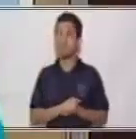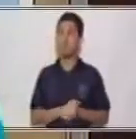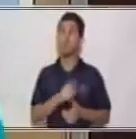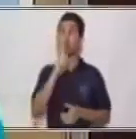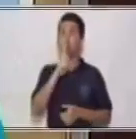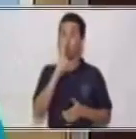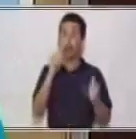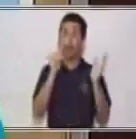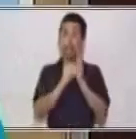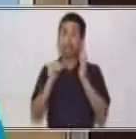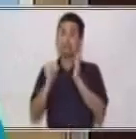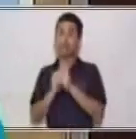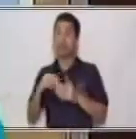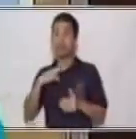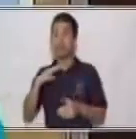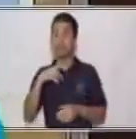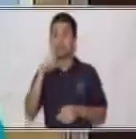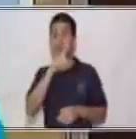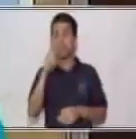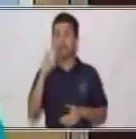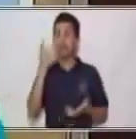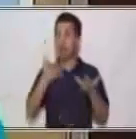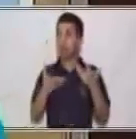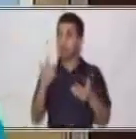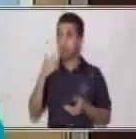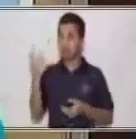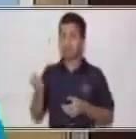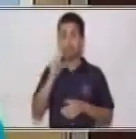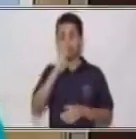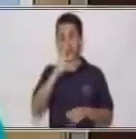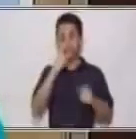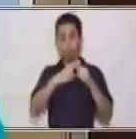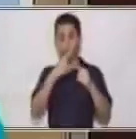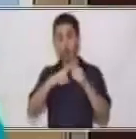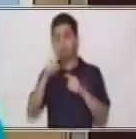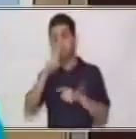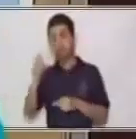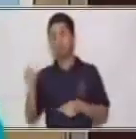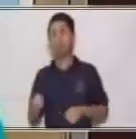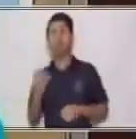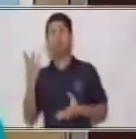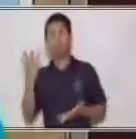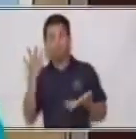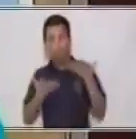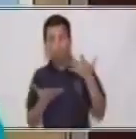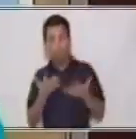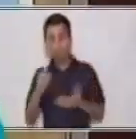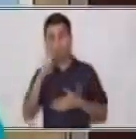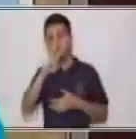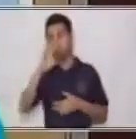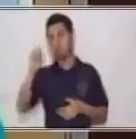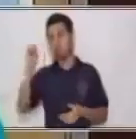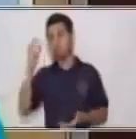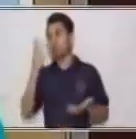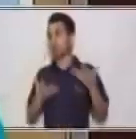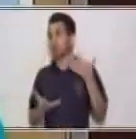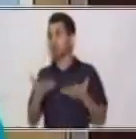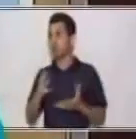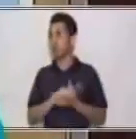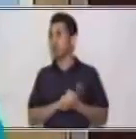entonces 3 por 100, ¿cuántas libras tendríamos? Muy bien, 300